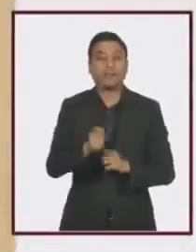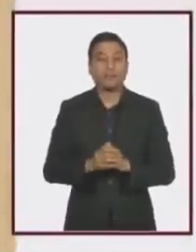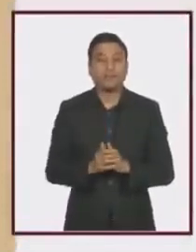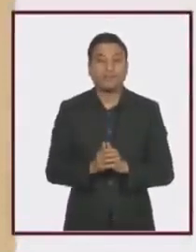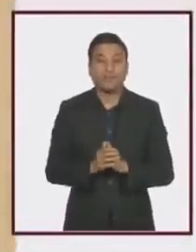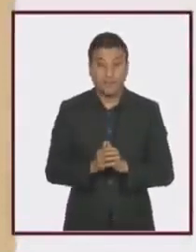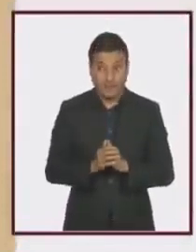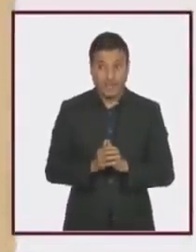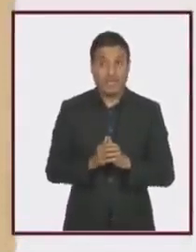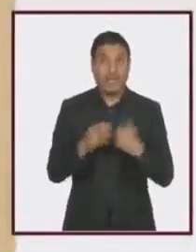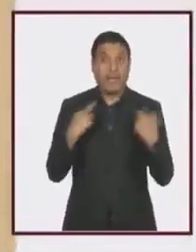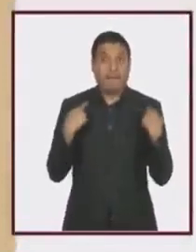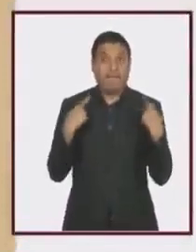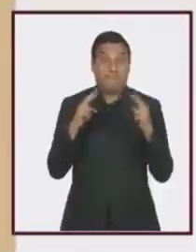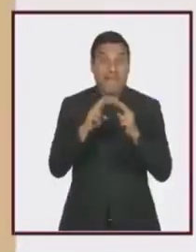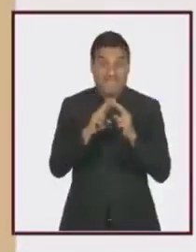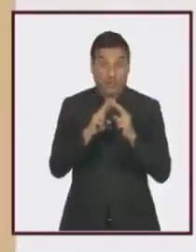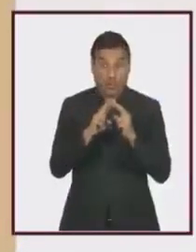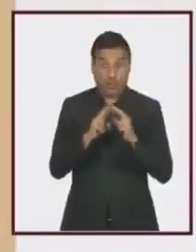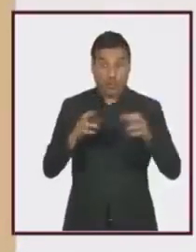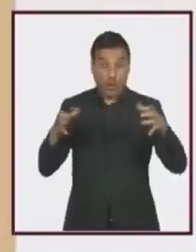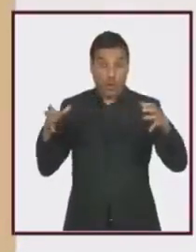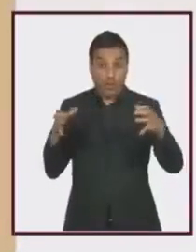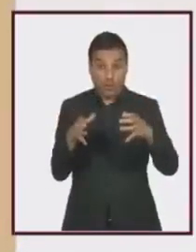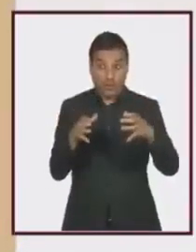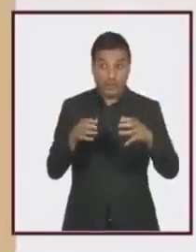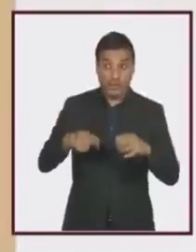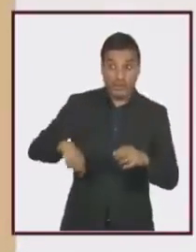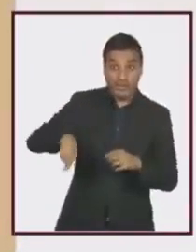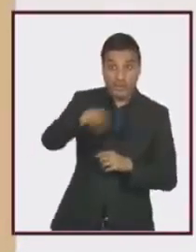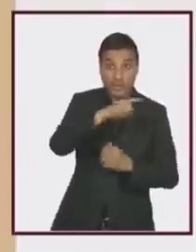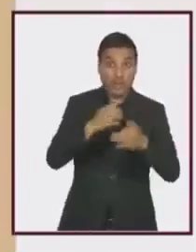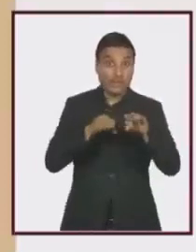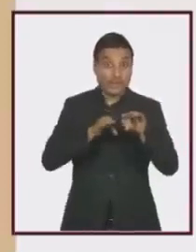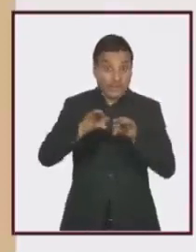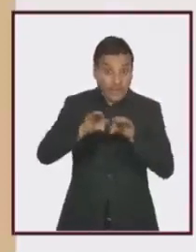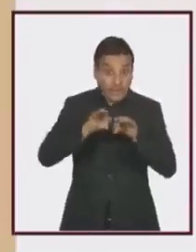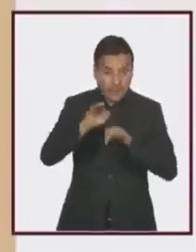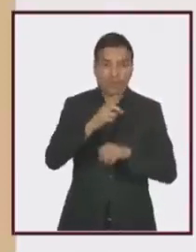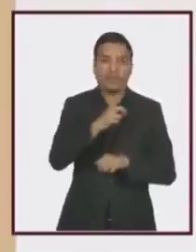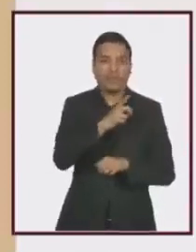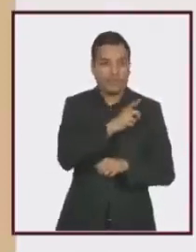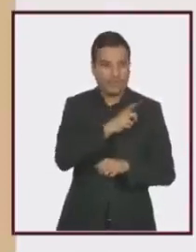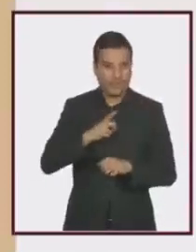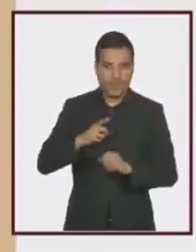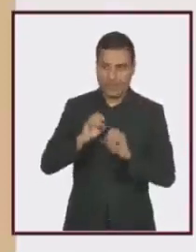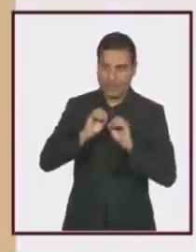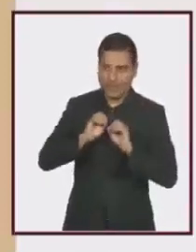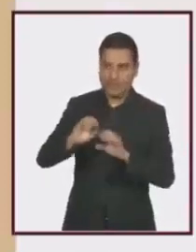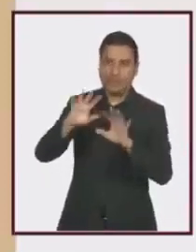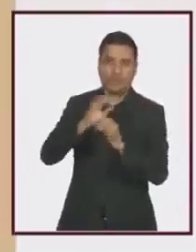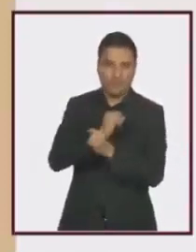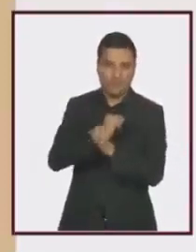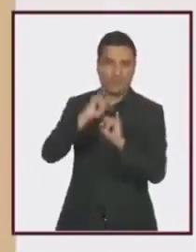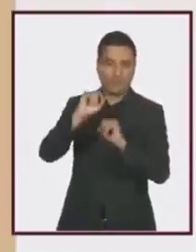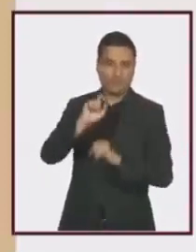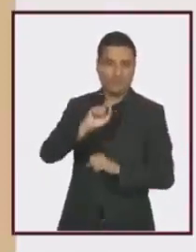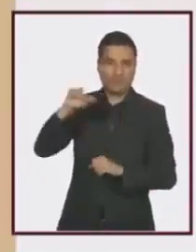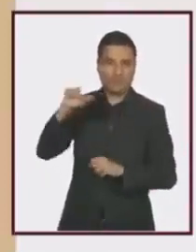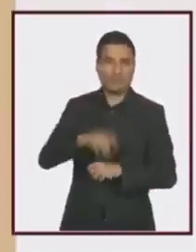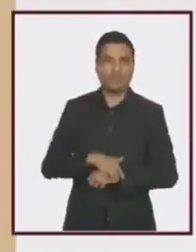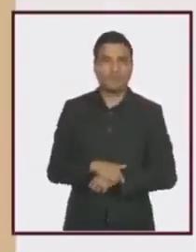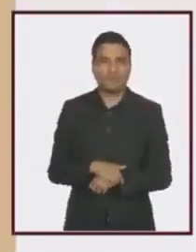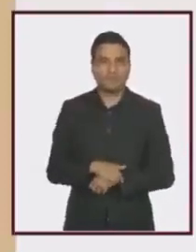magisterio. Los maestros siempre hemos sido elementos sujetos que al interior de